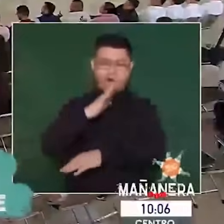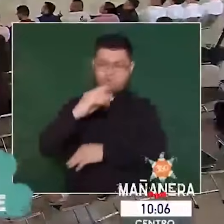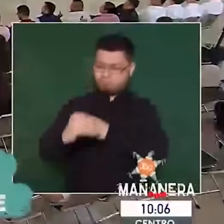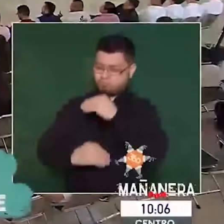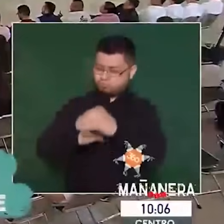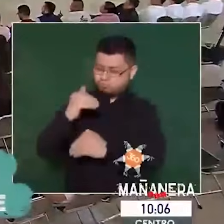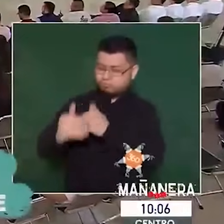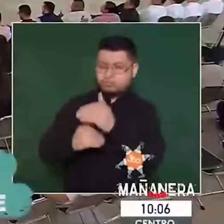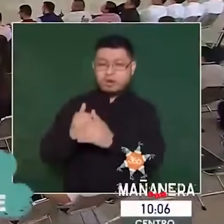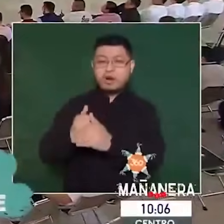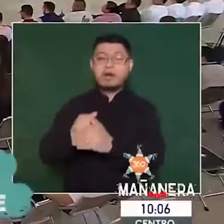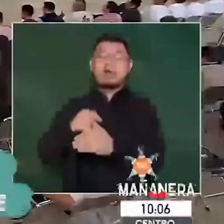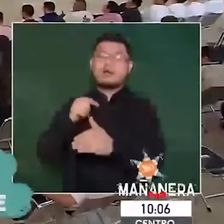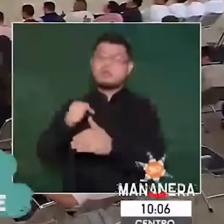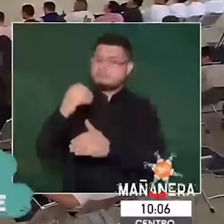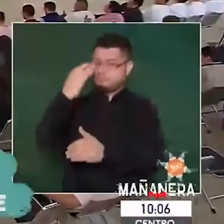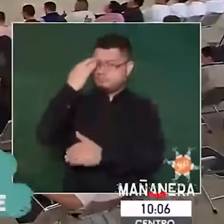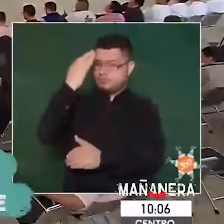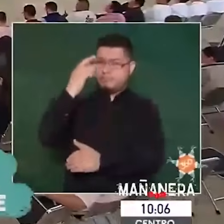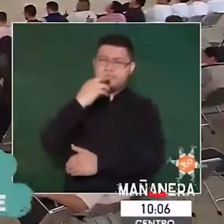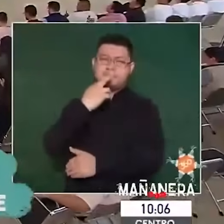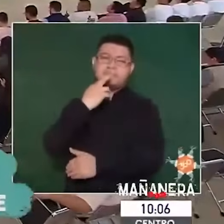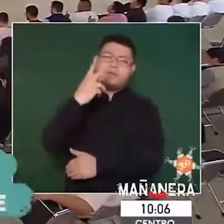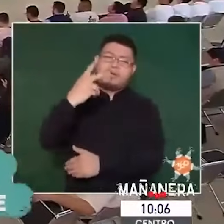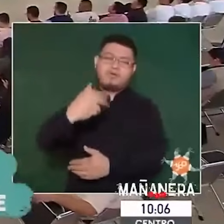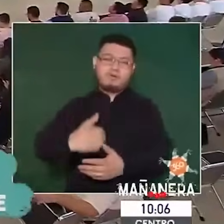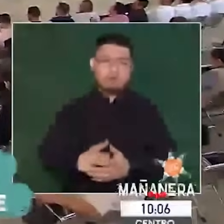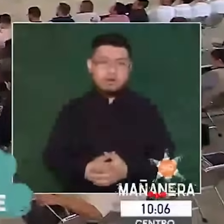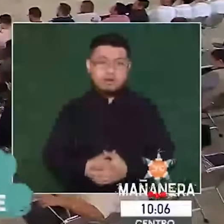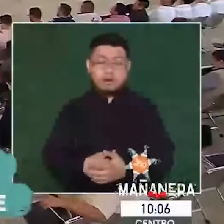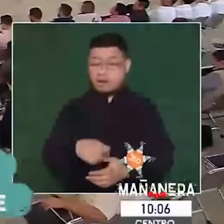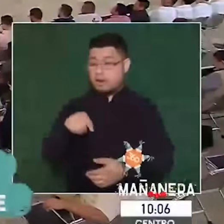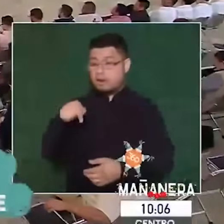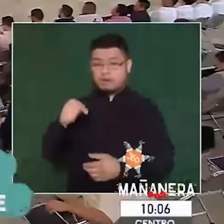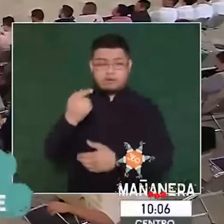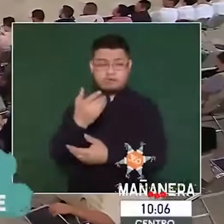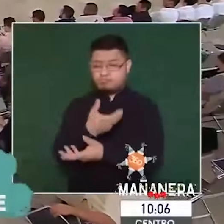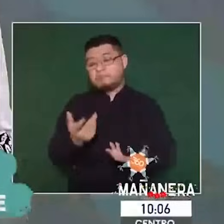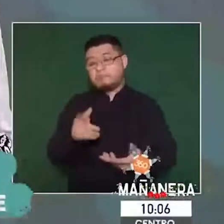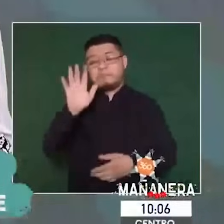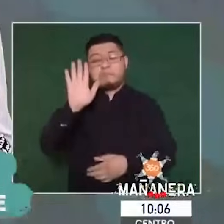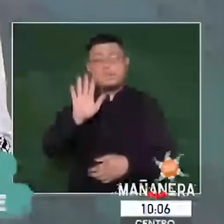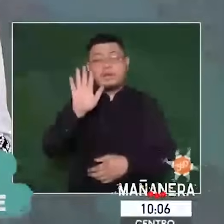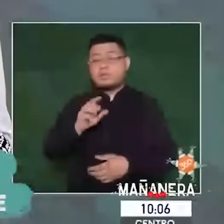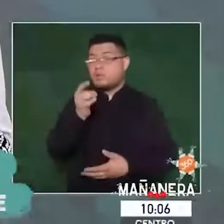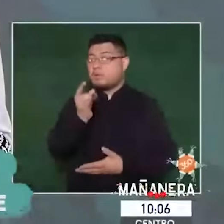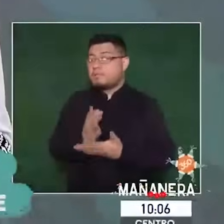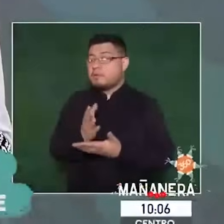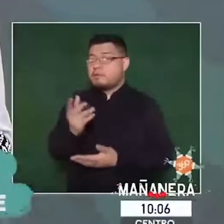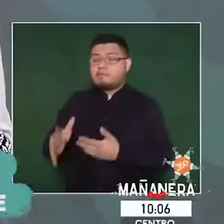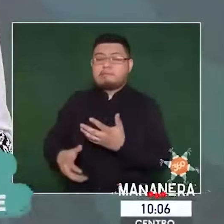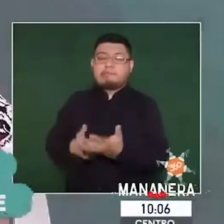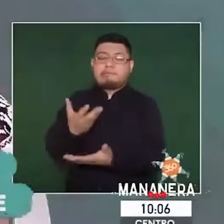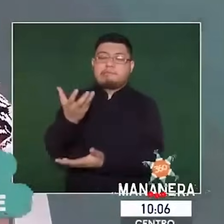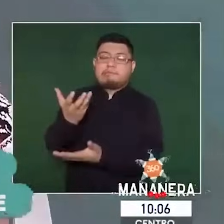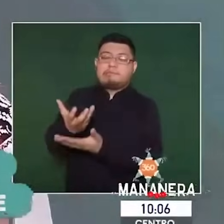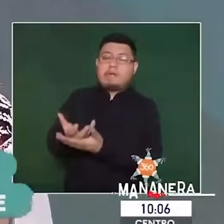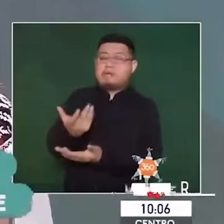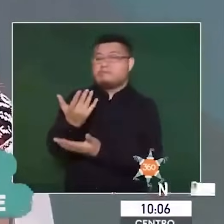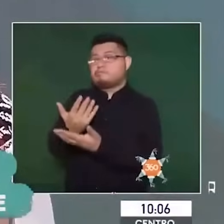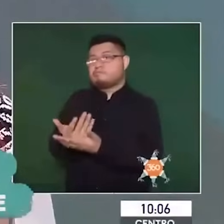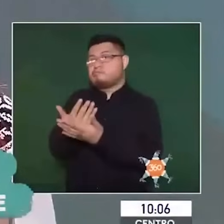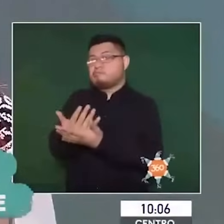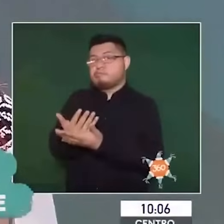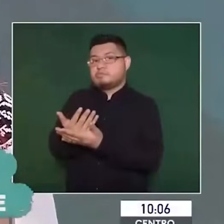lo fue en tiempos de mi padre, también de soya y de maíz, y se transportarán por el tren. Aquí tiene que encontrar el